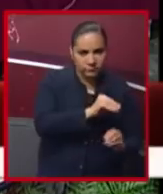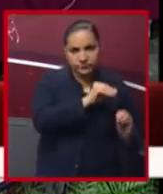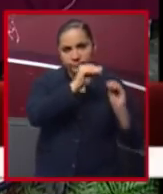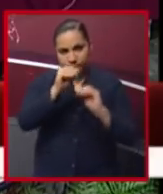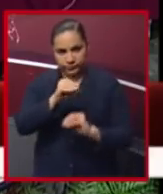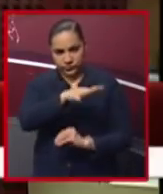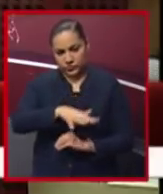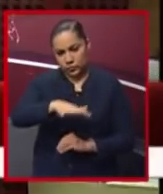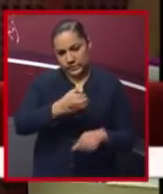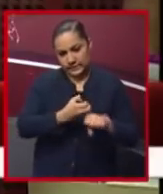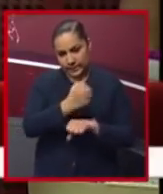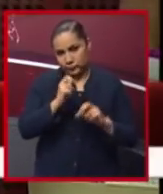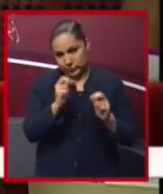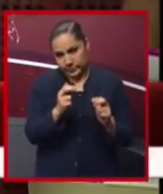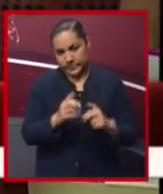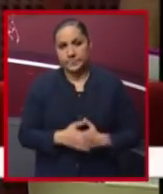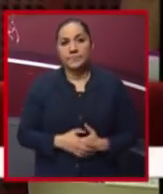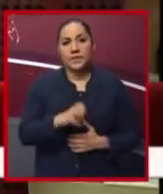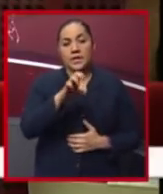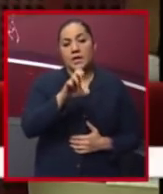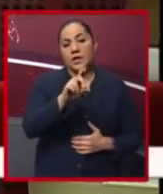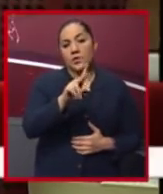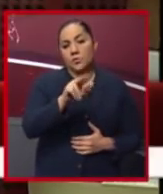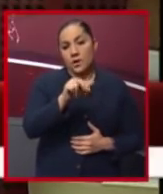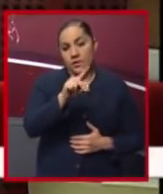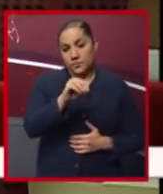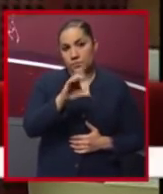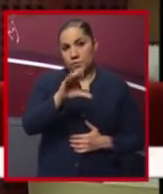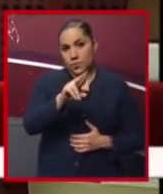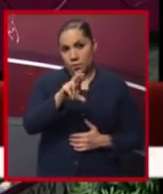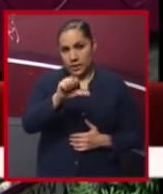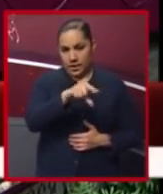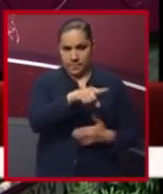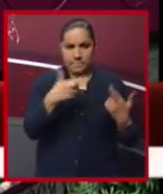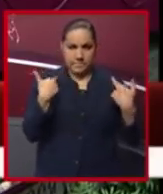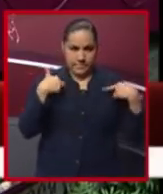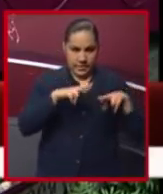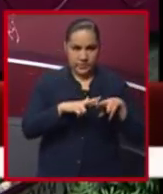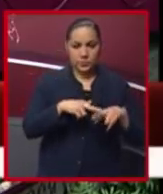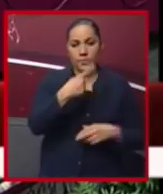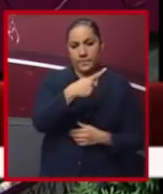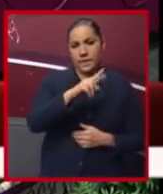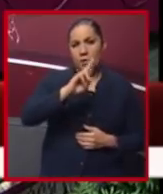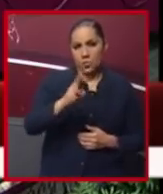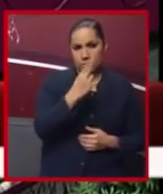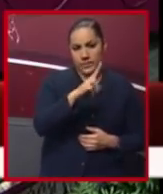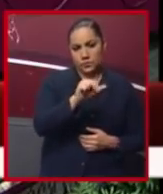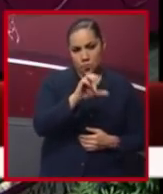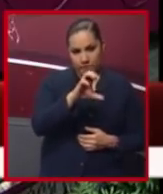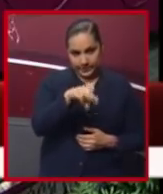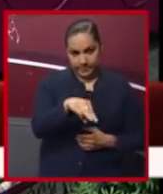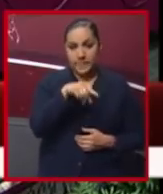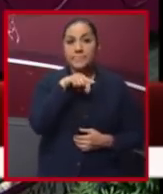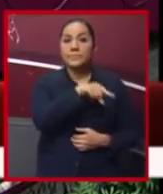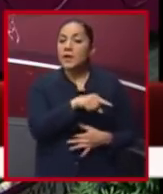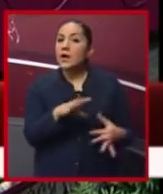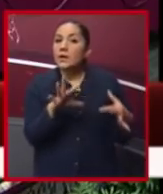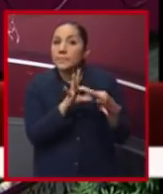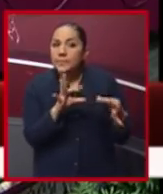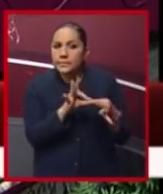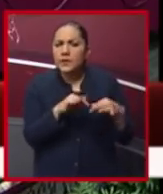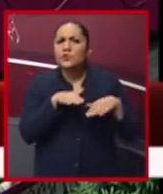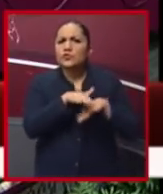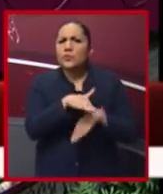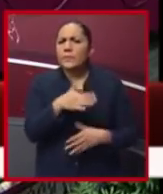Bueno, y precisamente Eduardo Correa, profesor de la Universidad Autónoma de la Ciudad de México, USM, realizó un recuento sobre las características que tienen países